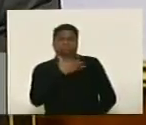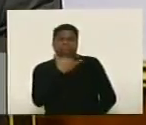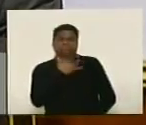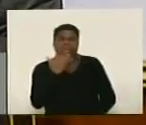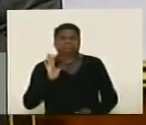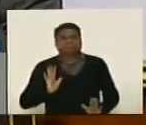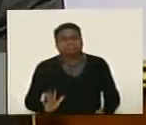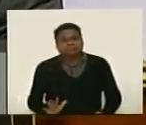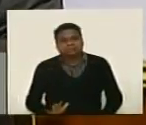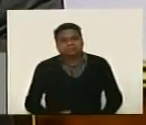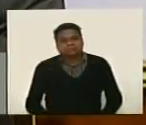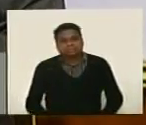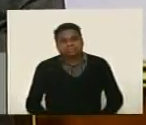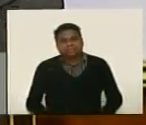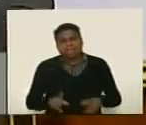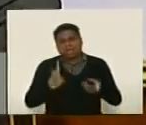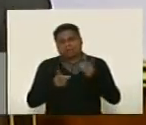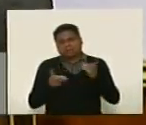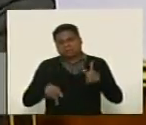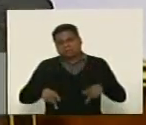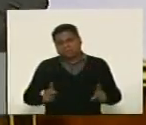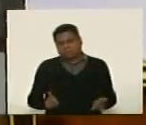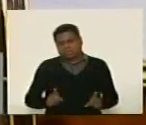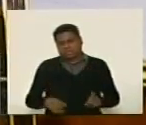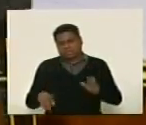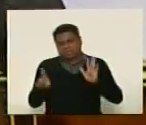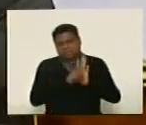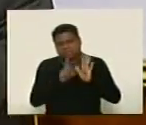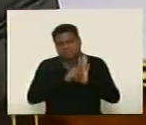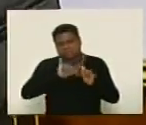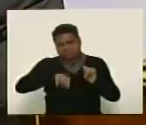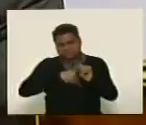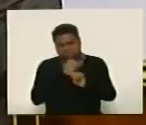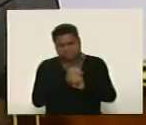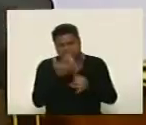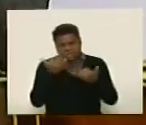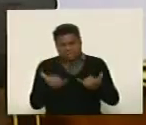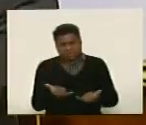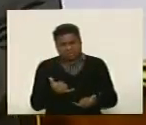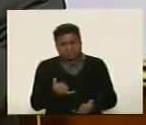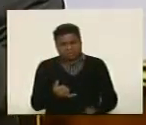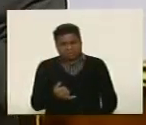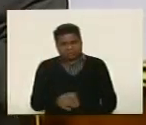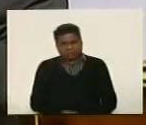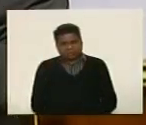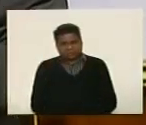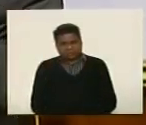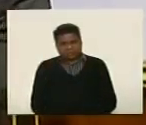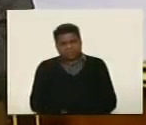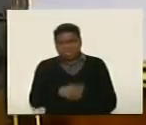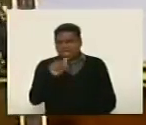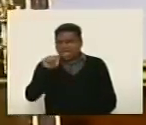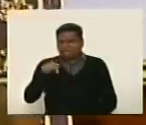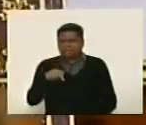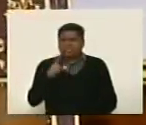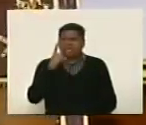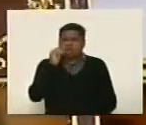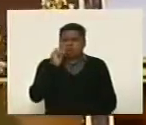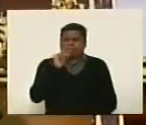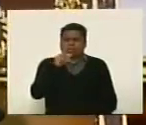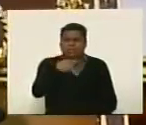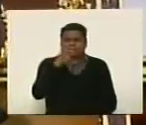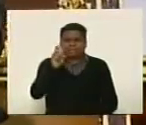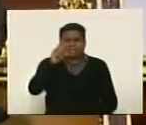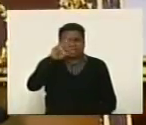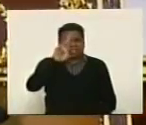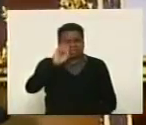en reiteradas oportunidades. Y en el derecho comparado internacional, por cierto, aquí está Pedro Carreño, que es doctor en derecho constitucional